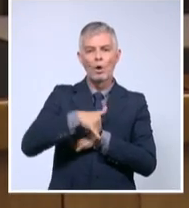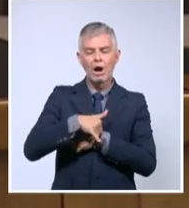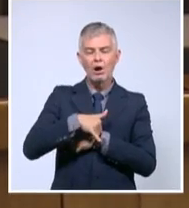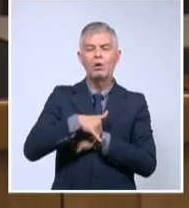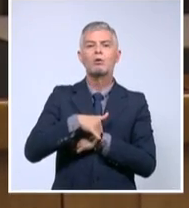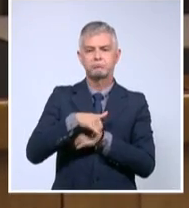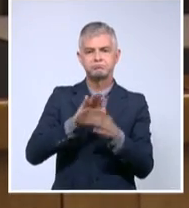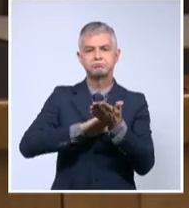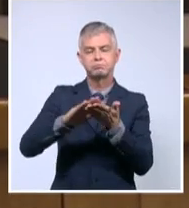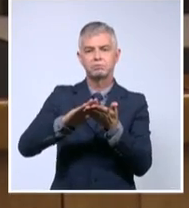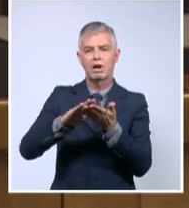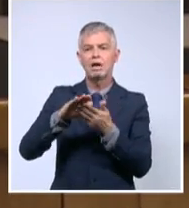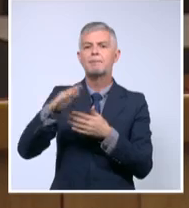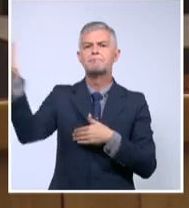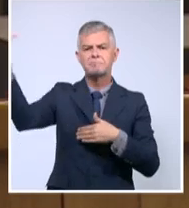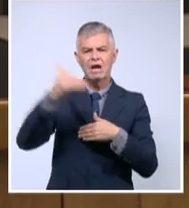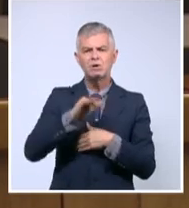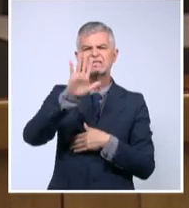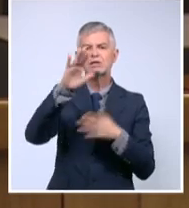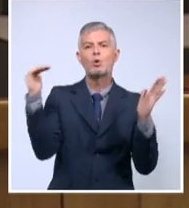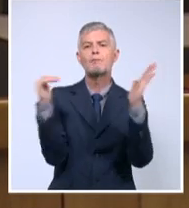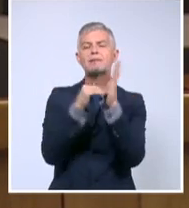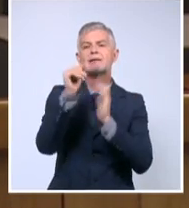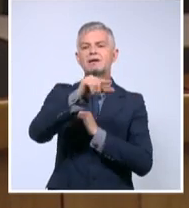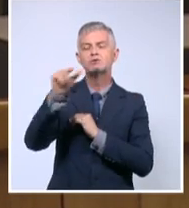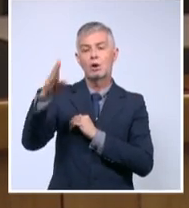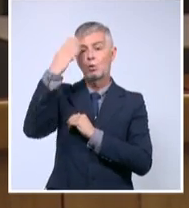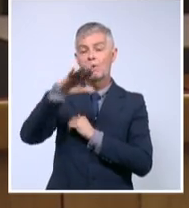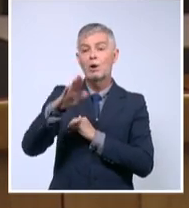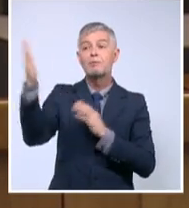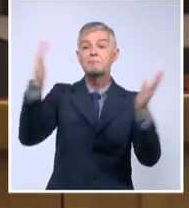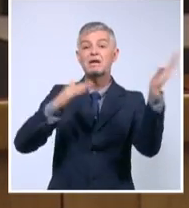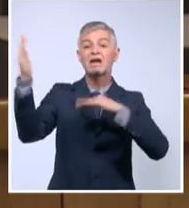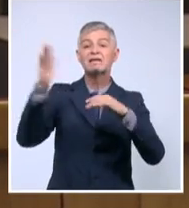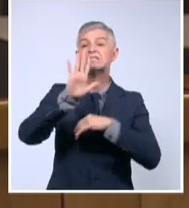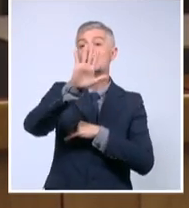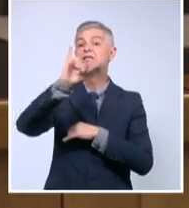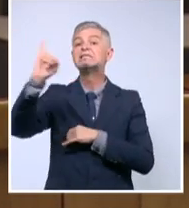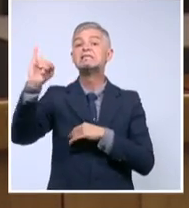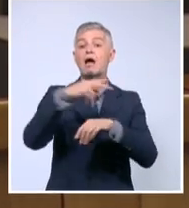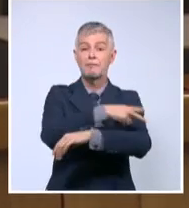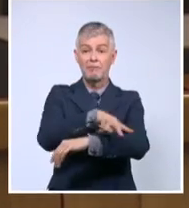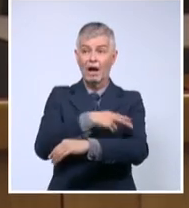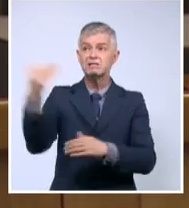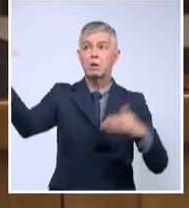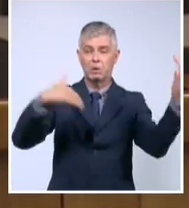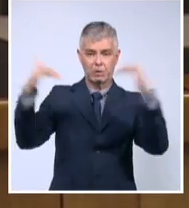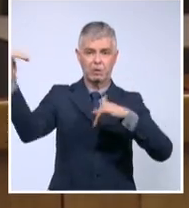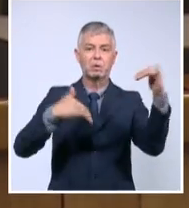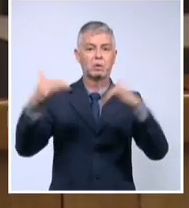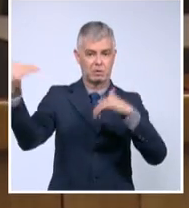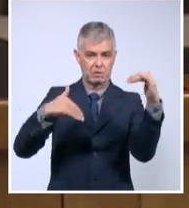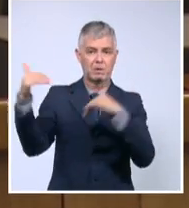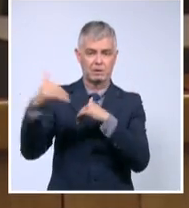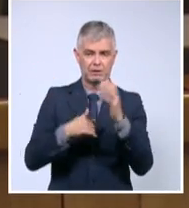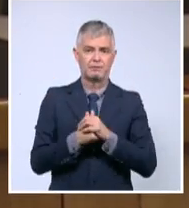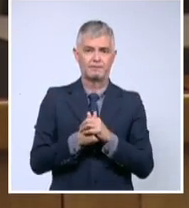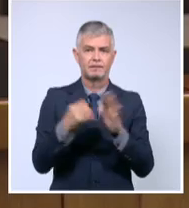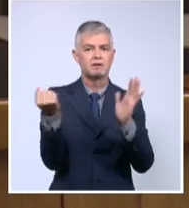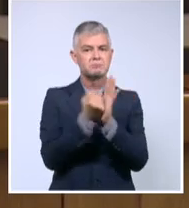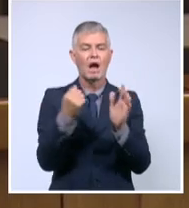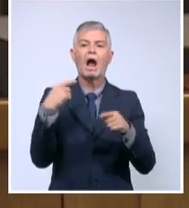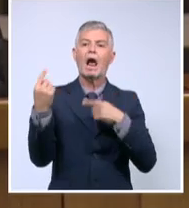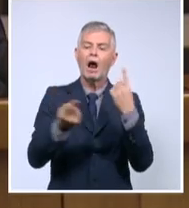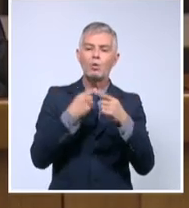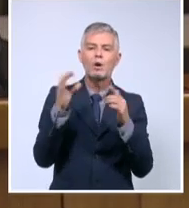más de 5.000 compatriotas desde 56 países, al tiempo que se adoptaron medidas excepcionales como la prórroga